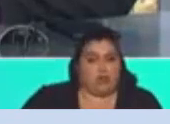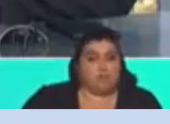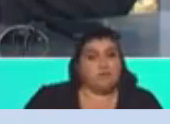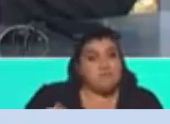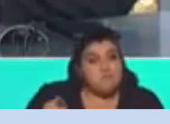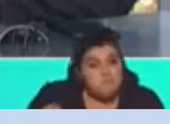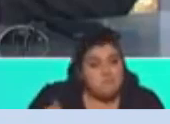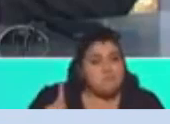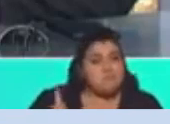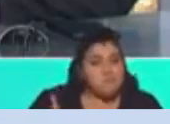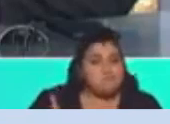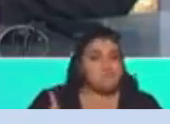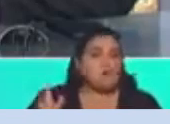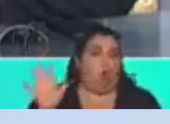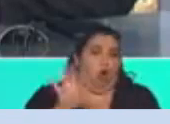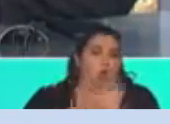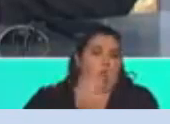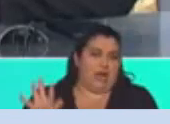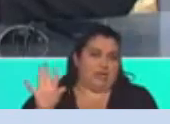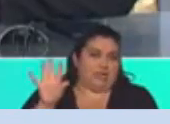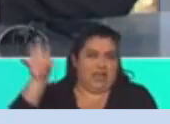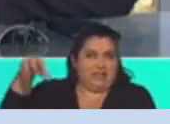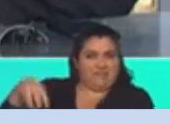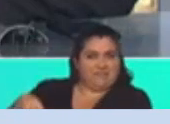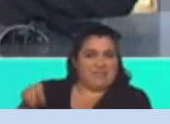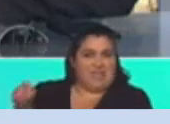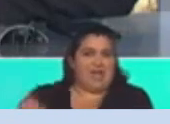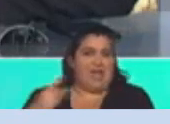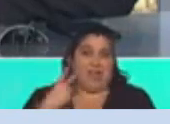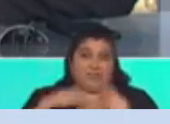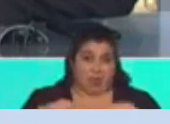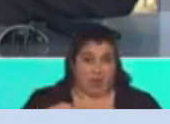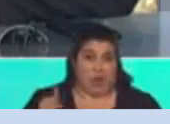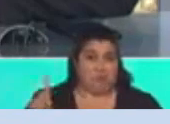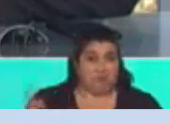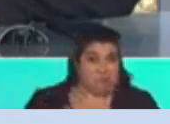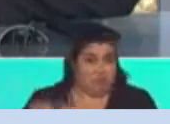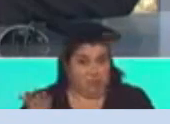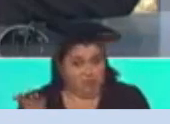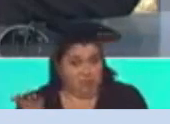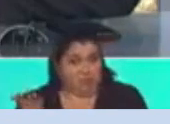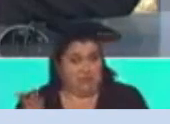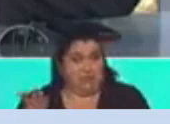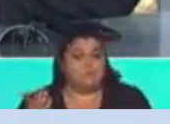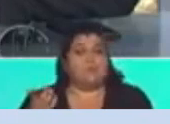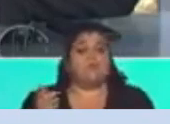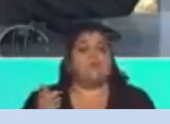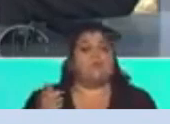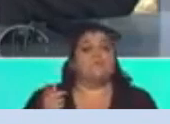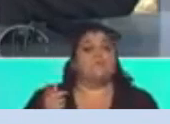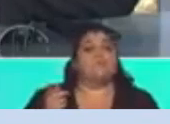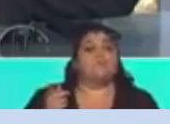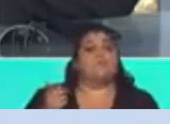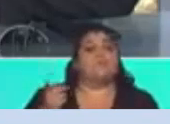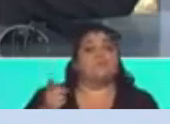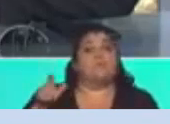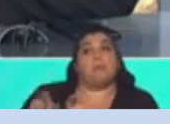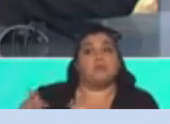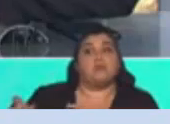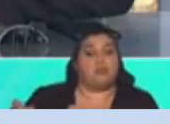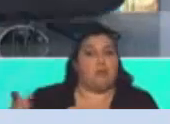el organizador de este almuerzo que que está convocando Miley que arrancó con 50 y ya estamos